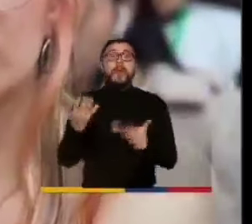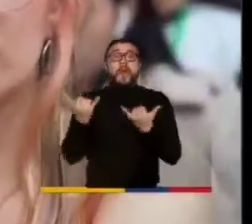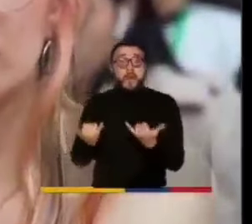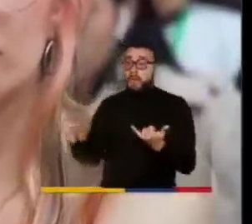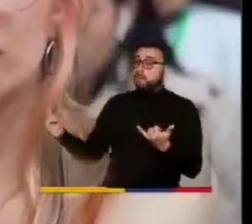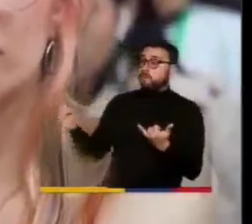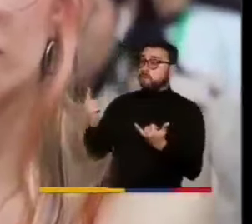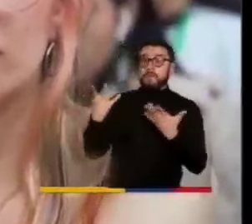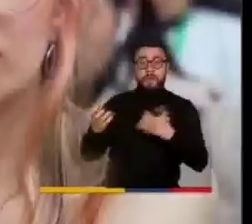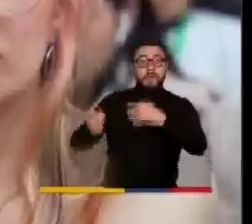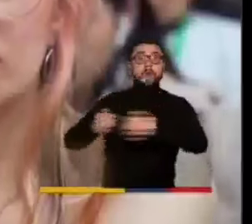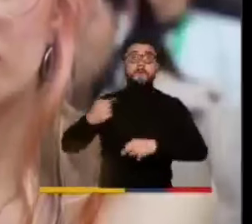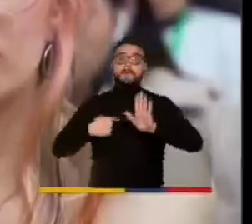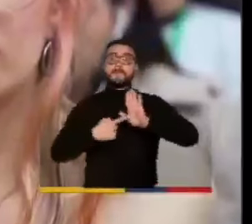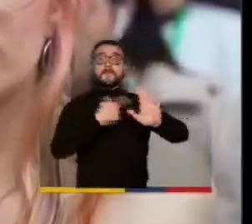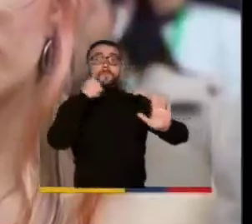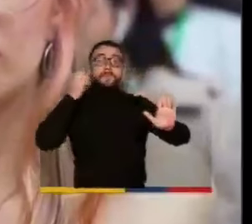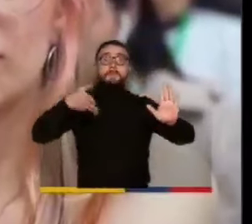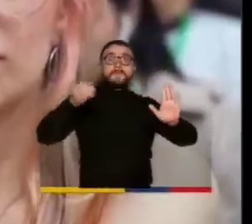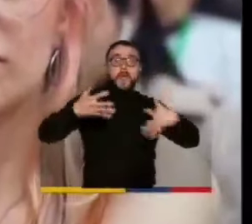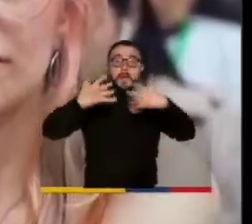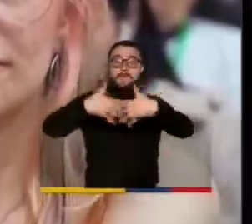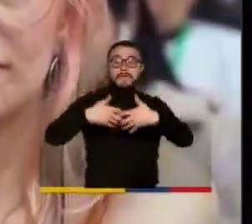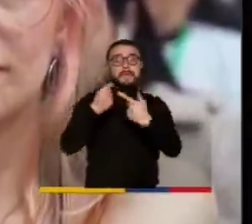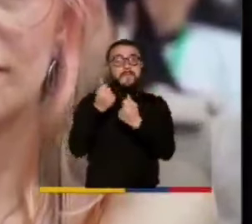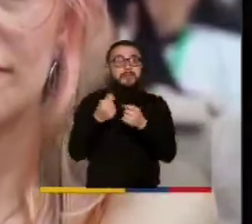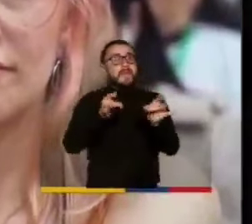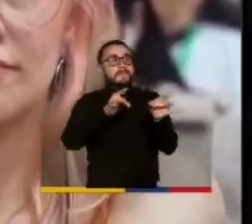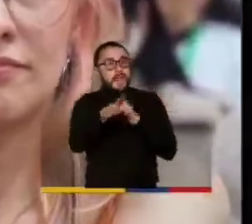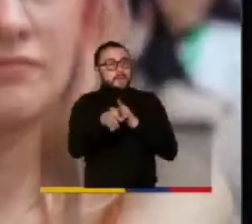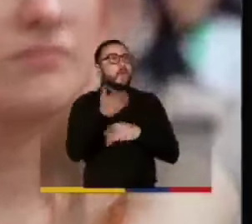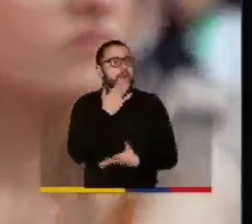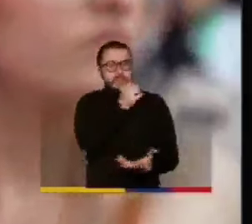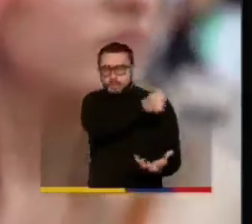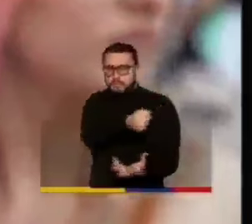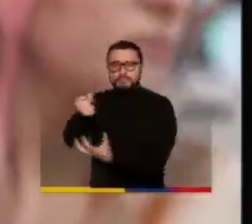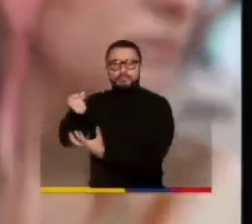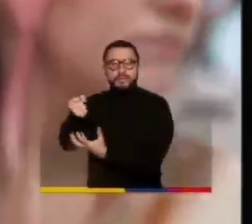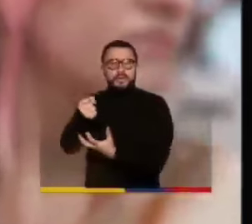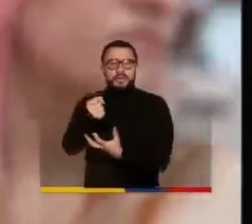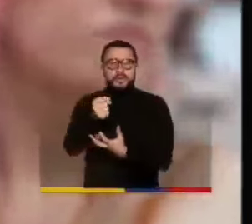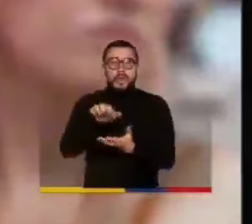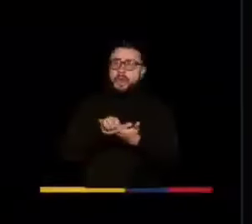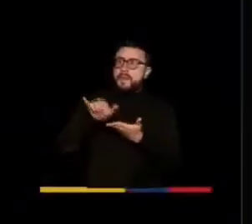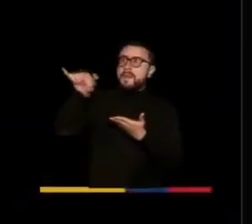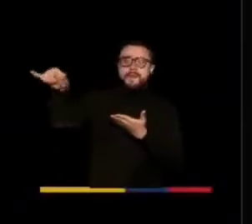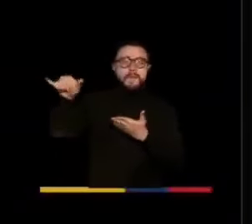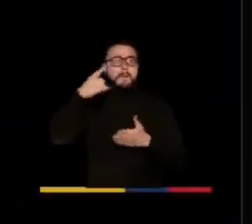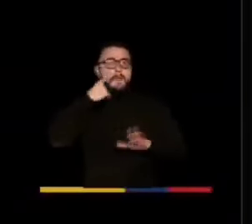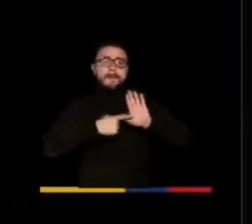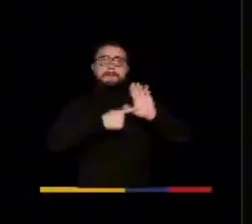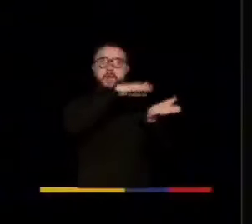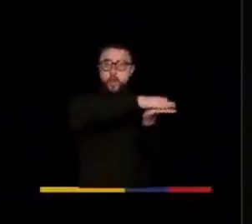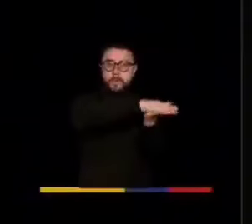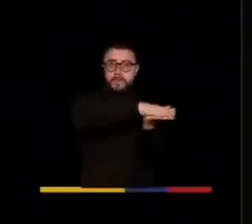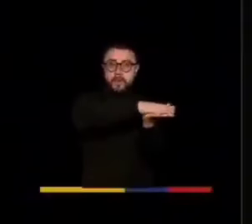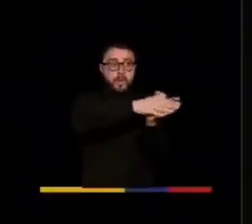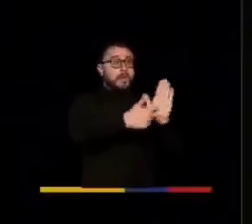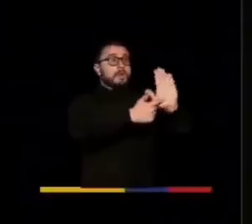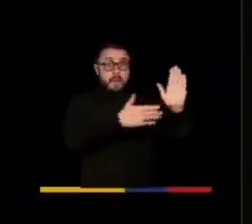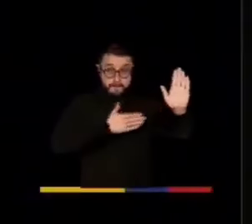banco donde consignaron la plata, la empresa, la fecha. el avión, y no con un documento del presidente de